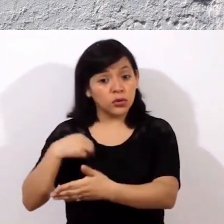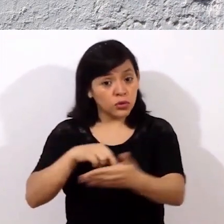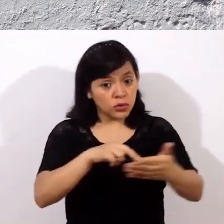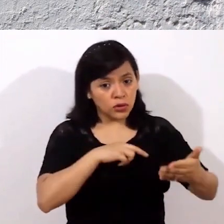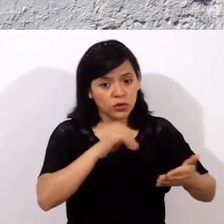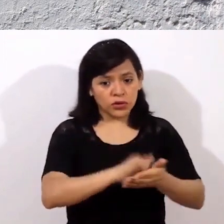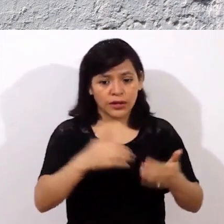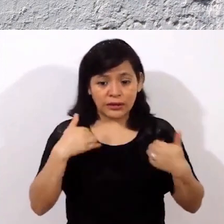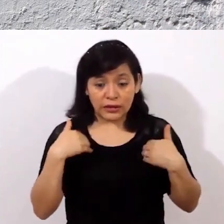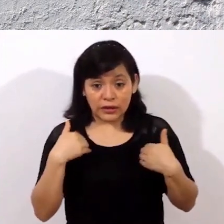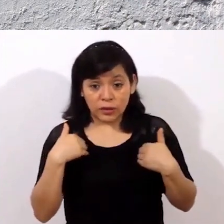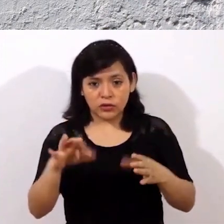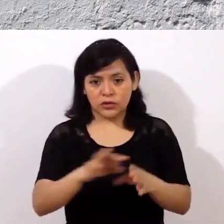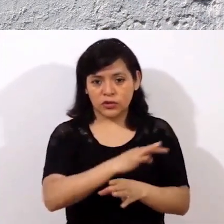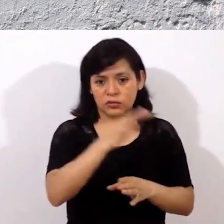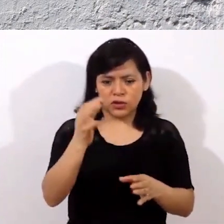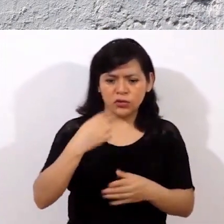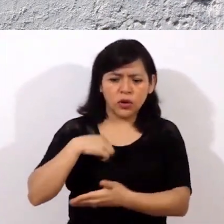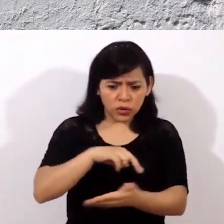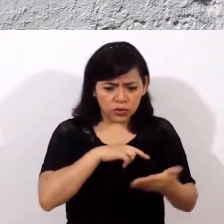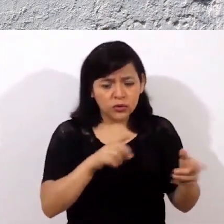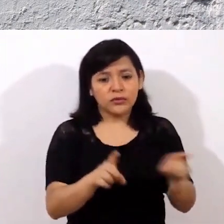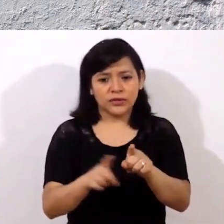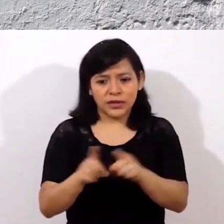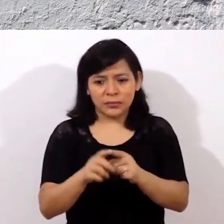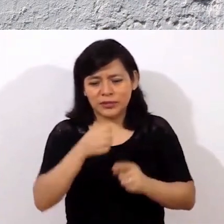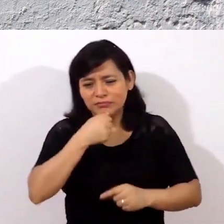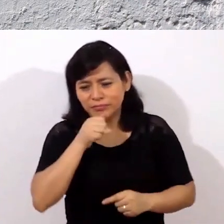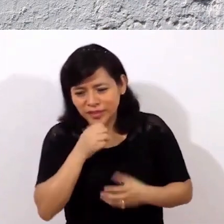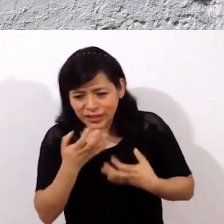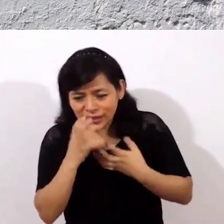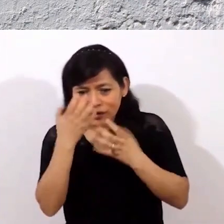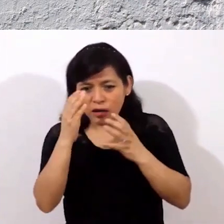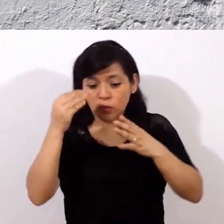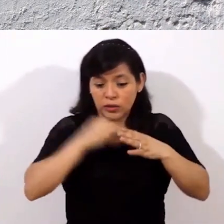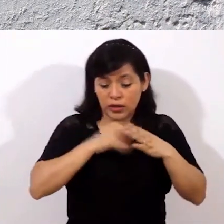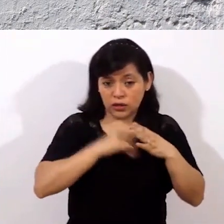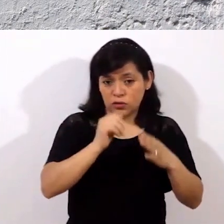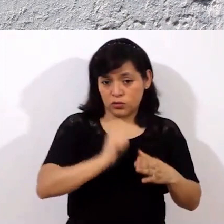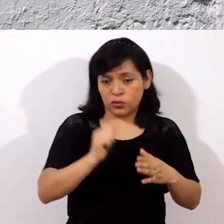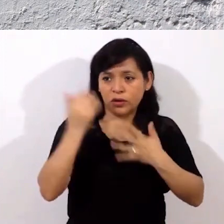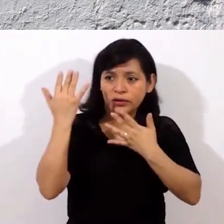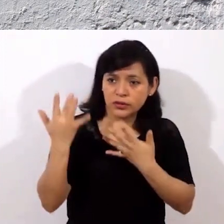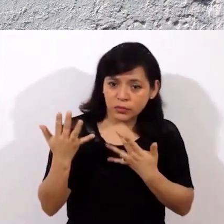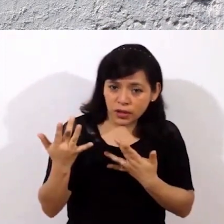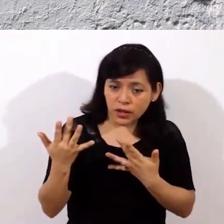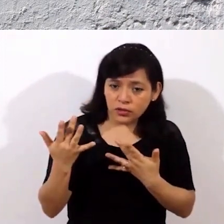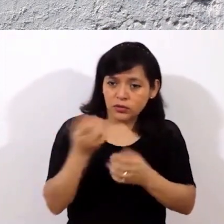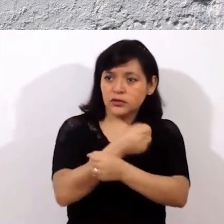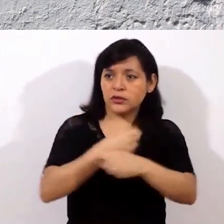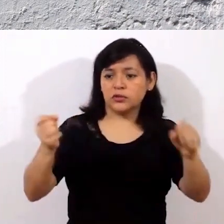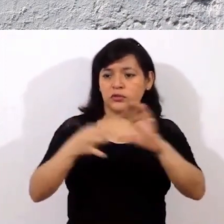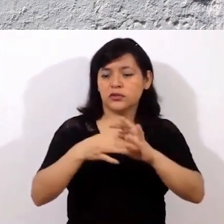del Espíritu. Nosotros también gemimos dentro de nosotros mismos, esperando la adopción, la redención de nuestro